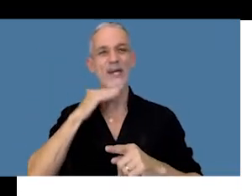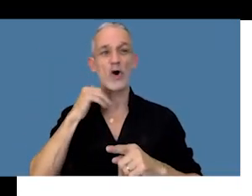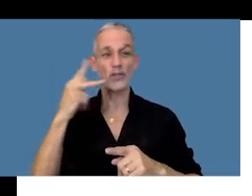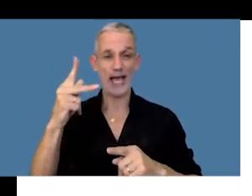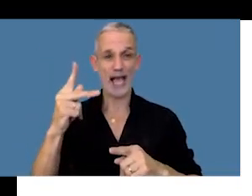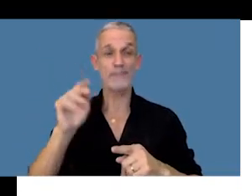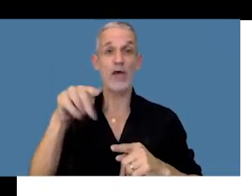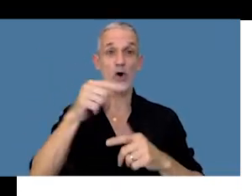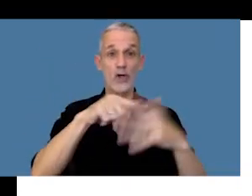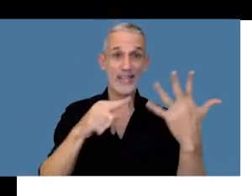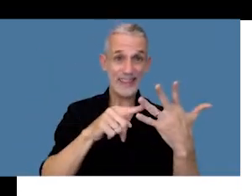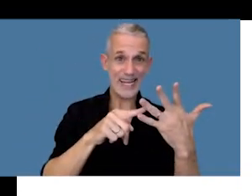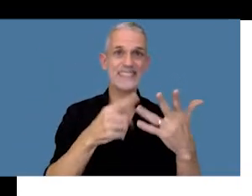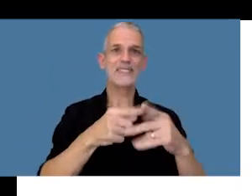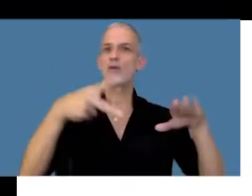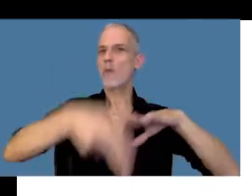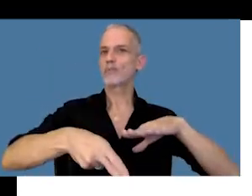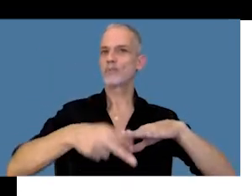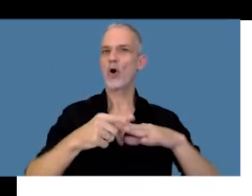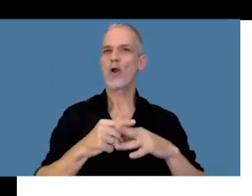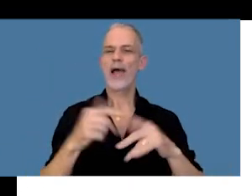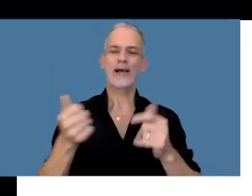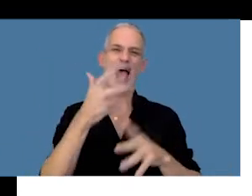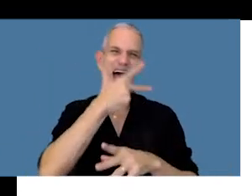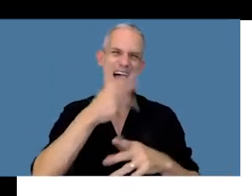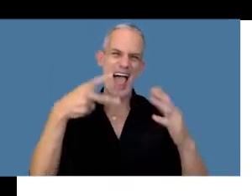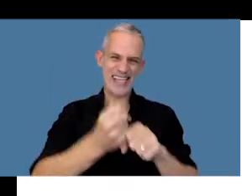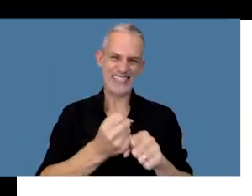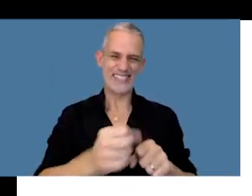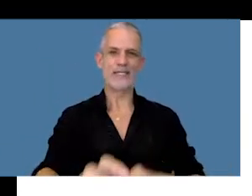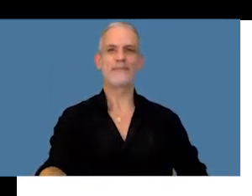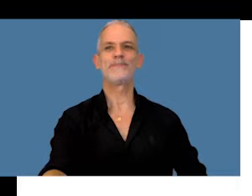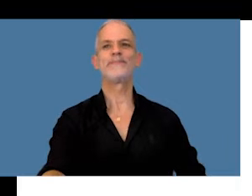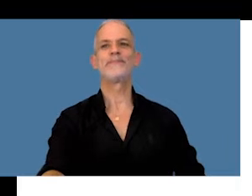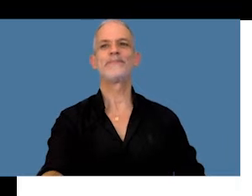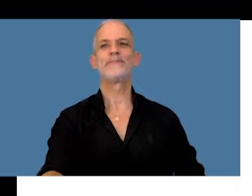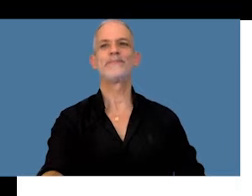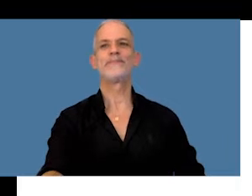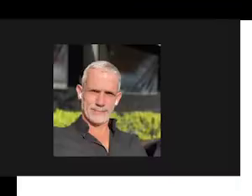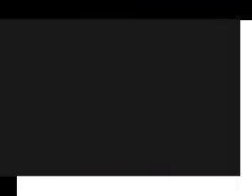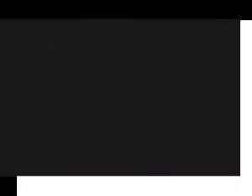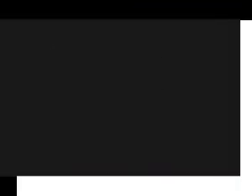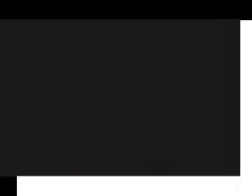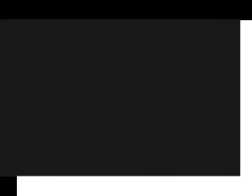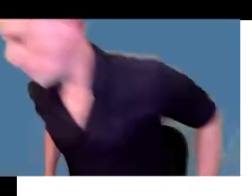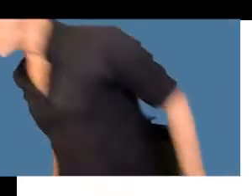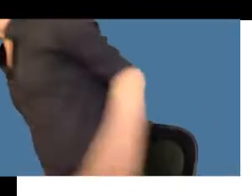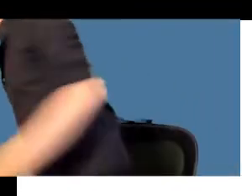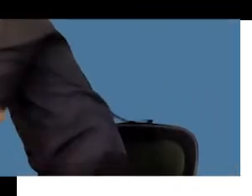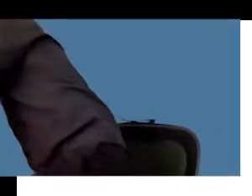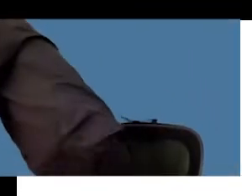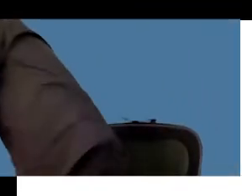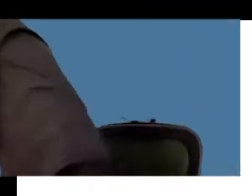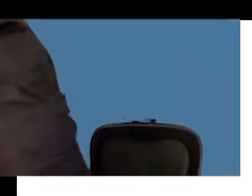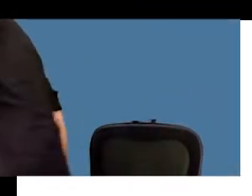otros 3 parámetros se cortaron con la categoría H, son idénticos, pero los valores se pueden considerar, o se